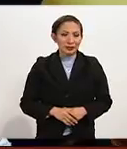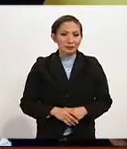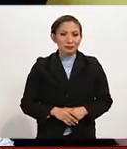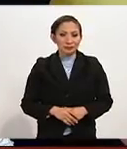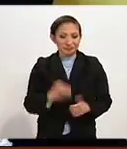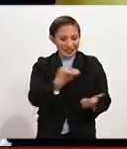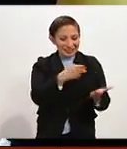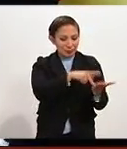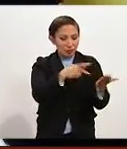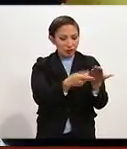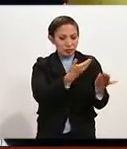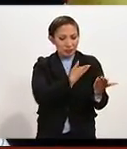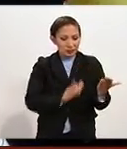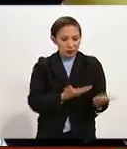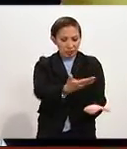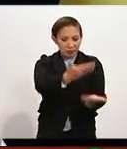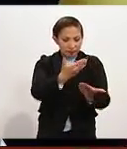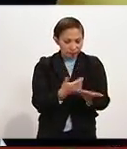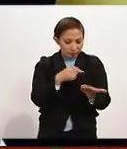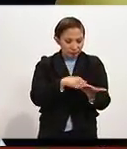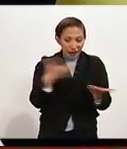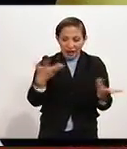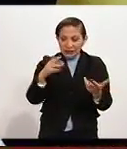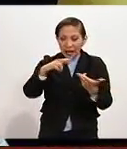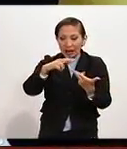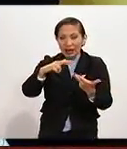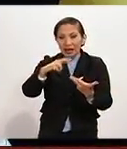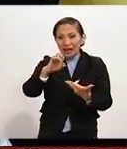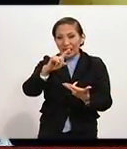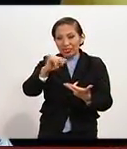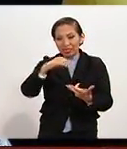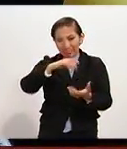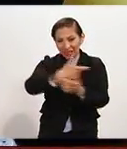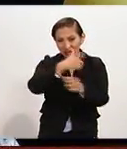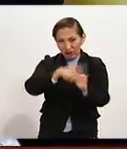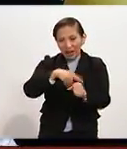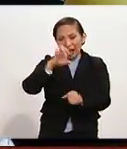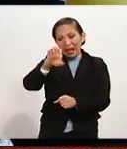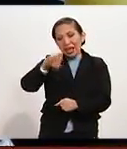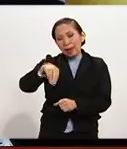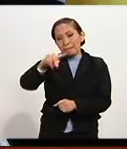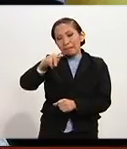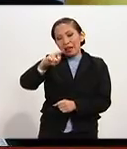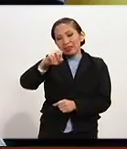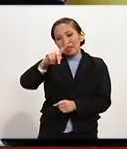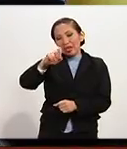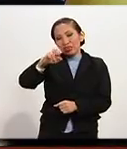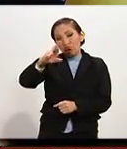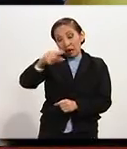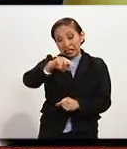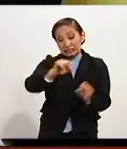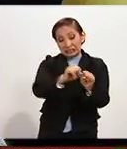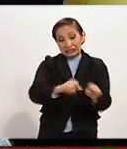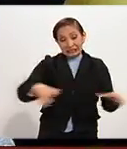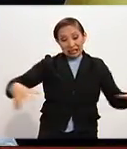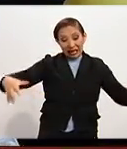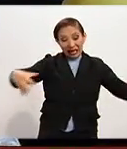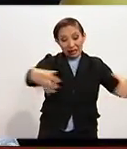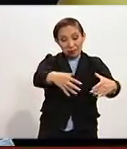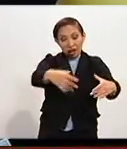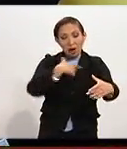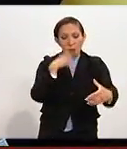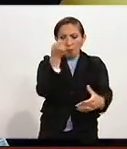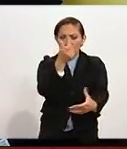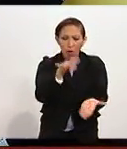El proyecto que el presidente nos mandató de crear la Red Nacional del Emprendedor ha generado este tipo de ecosistema donde con un